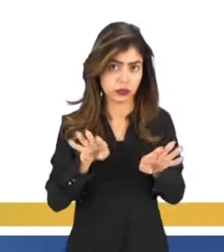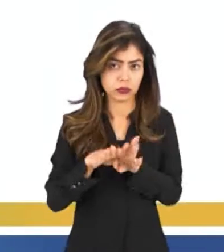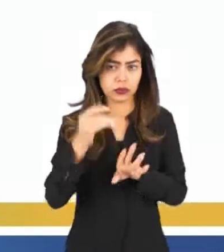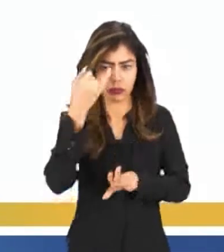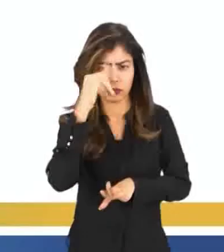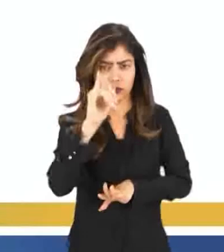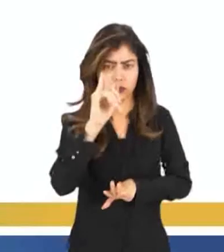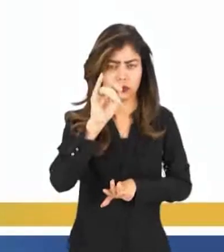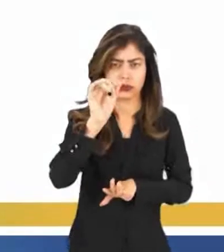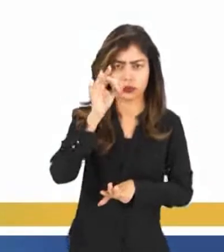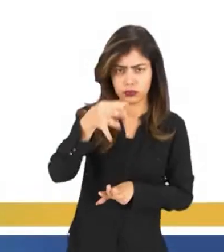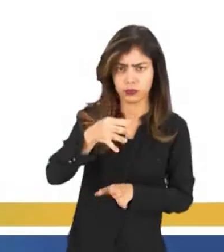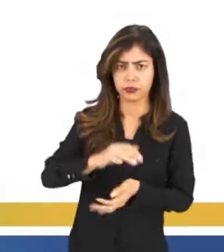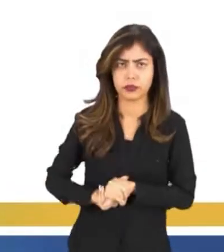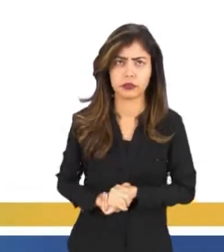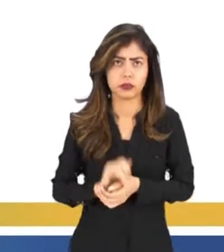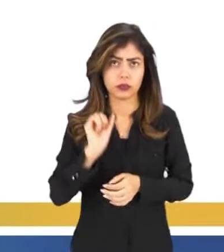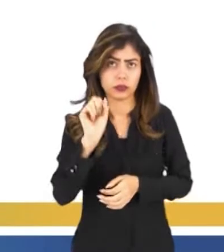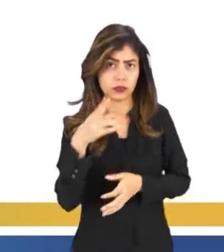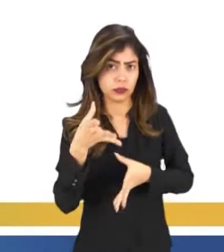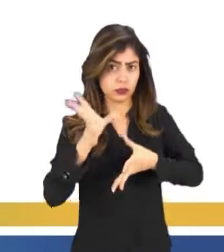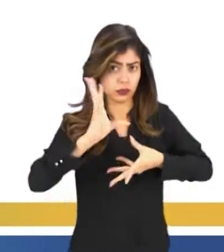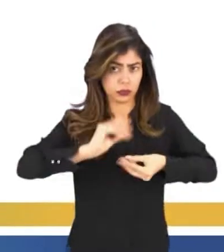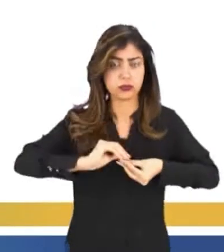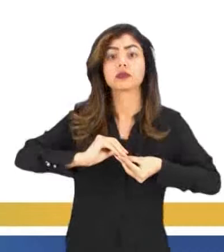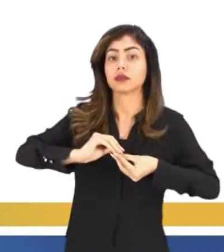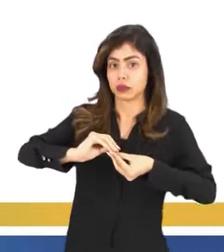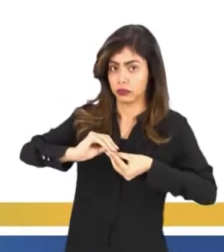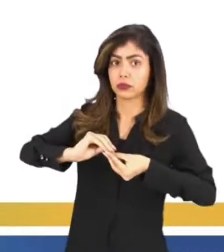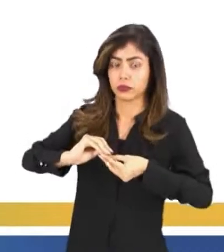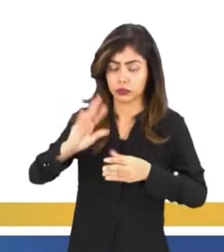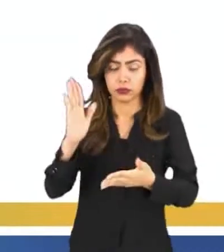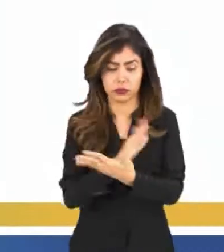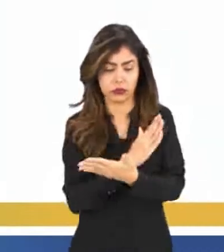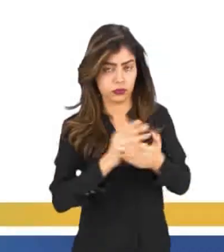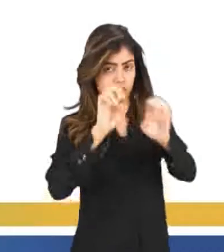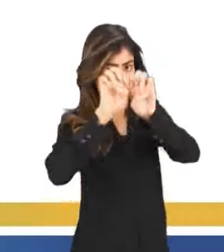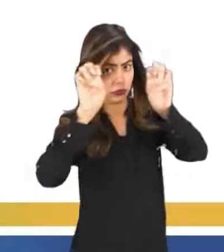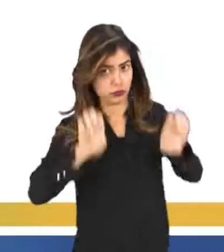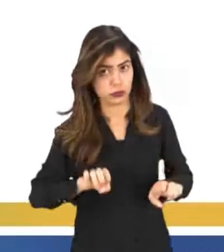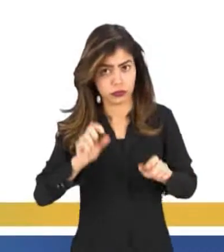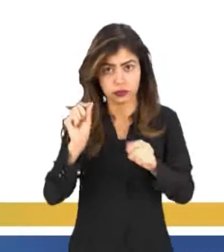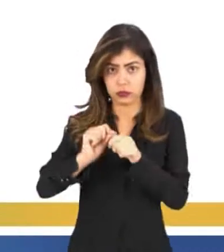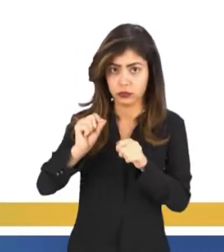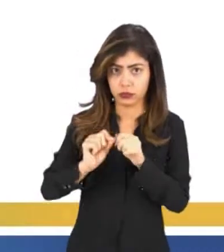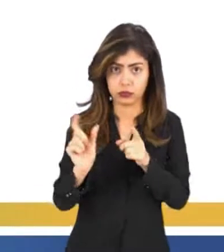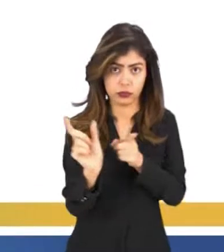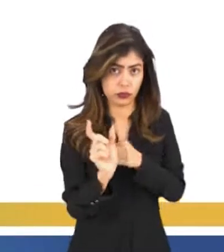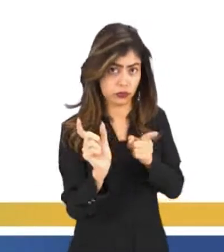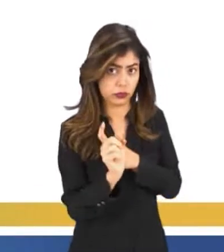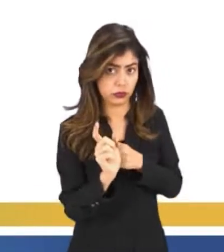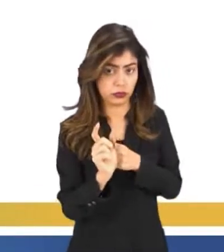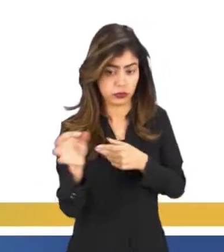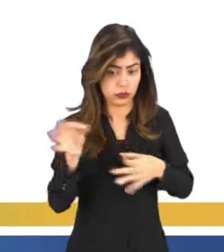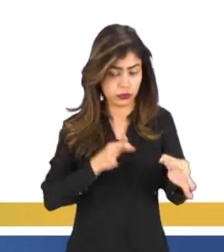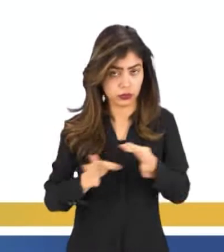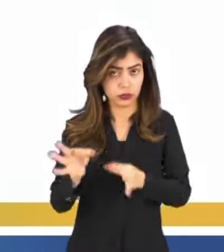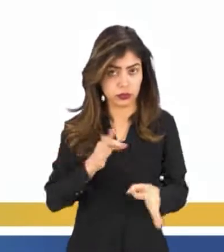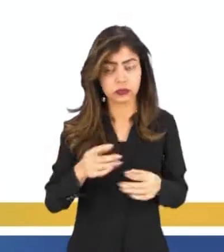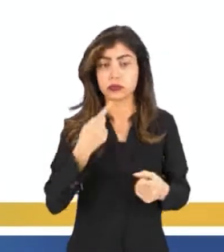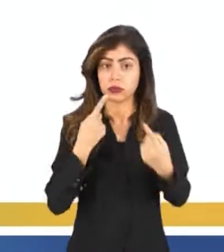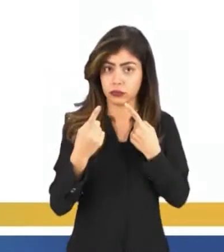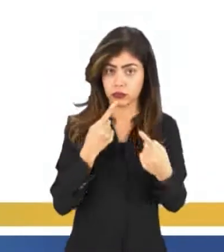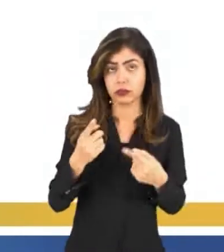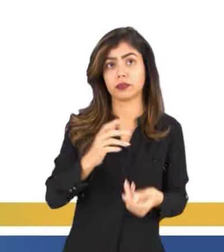una idea de cierre o de resumen en general este tipo de estructuras forman parte de los ordenadores del